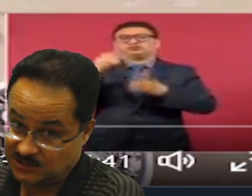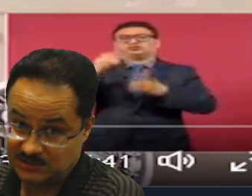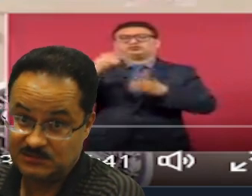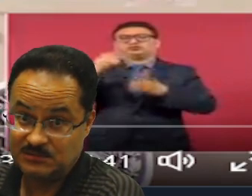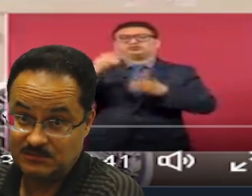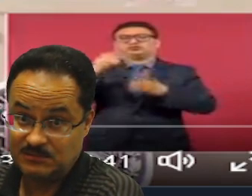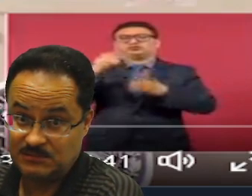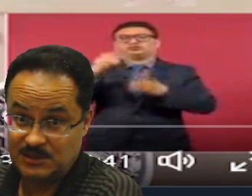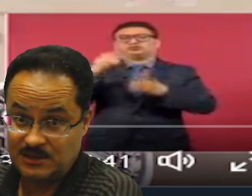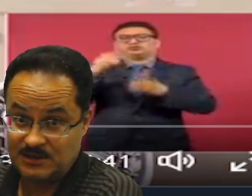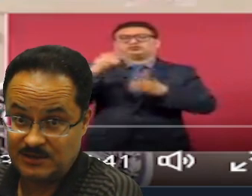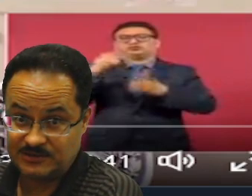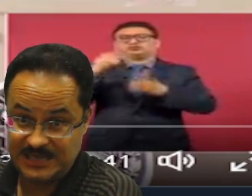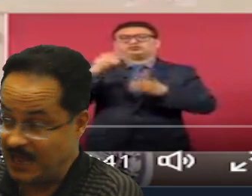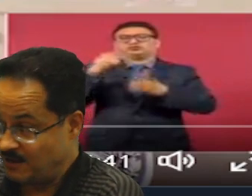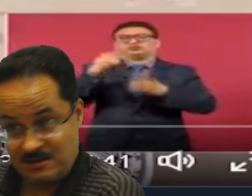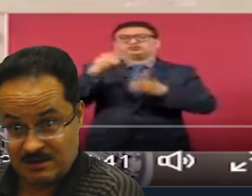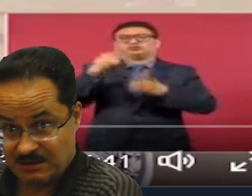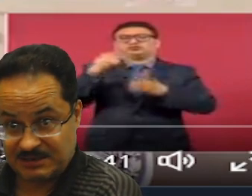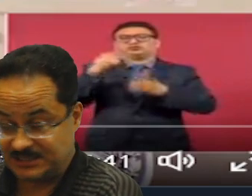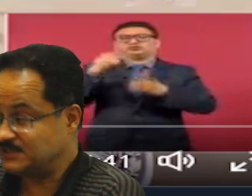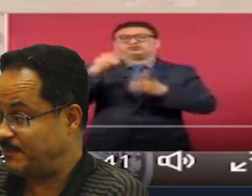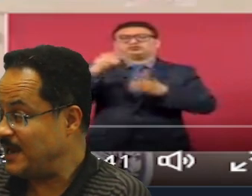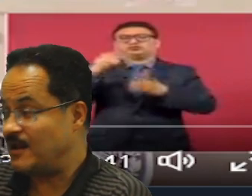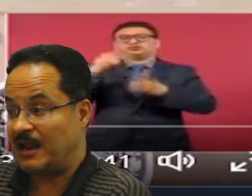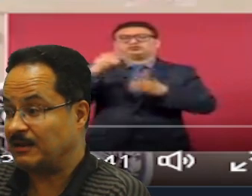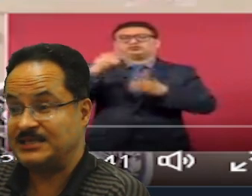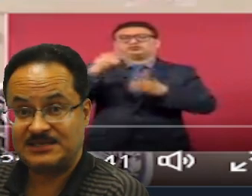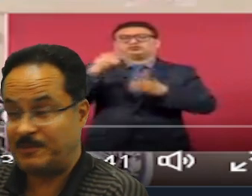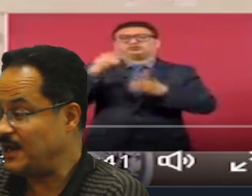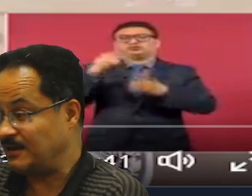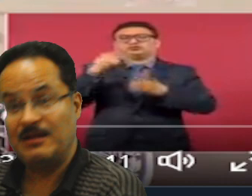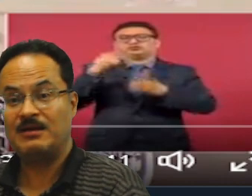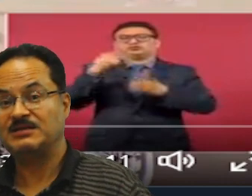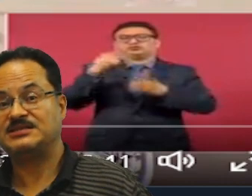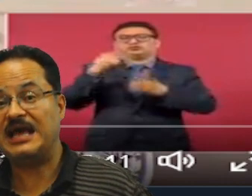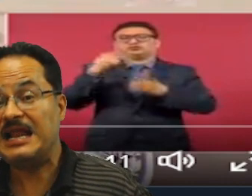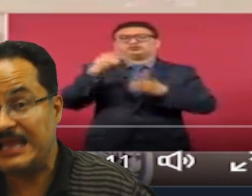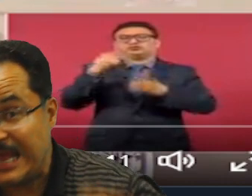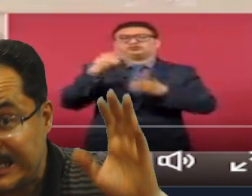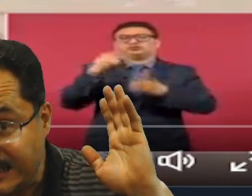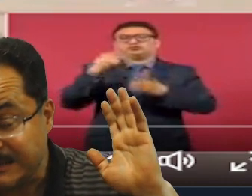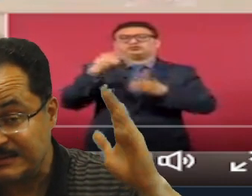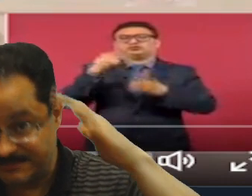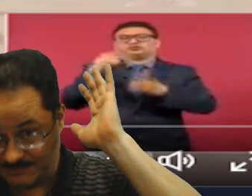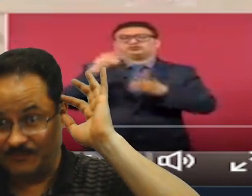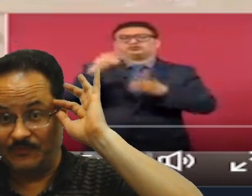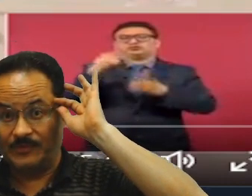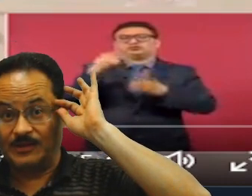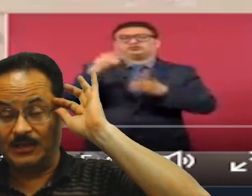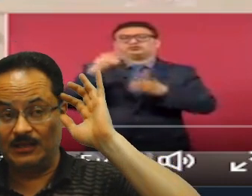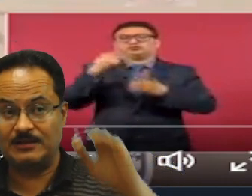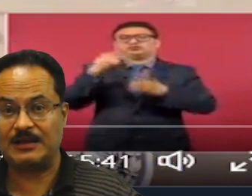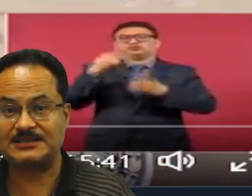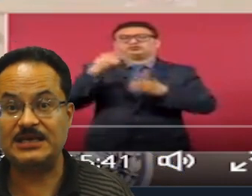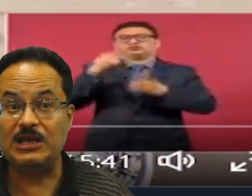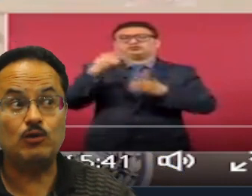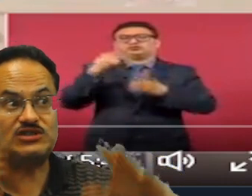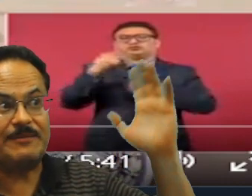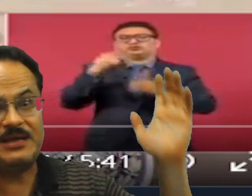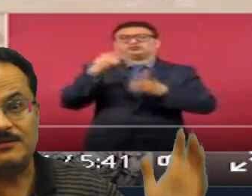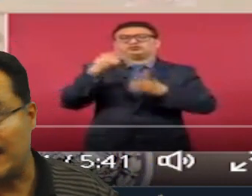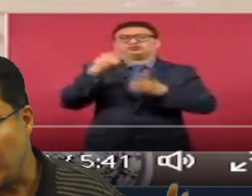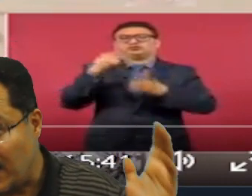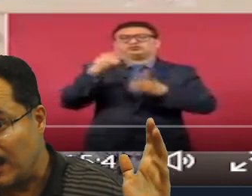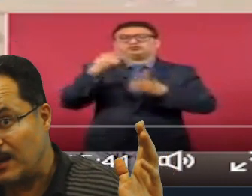hipótesis O sea si esperan si esperan si alguien y así